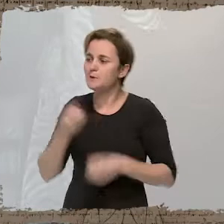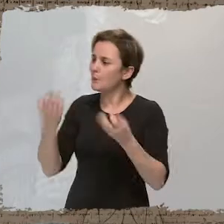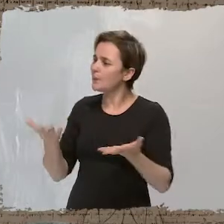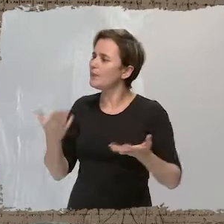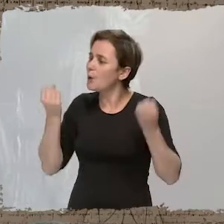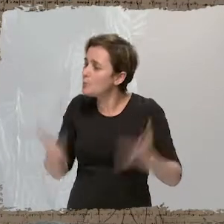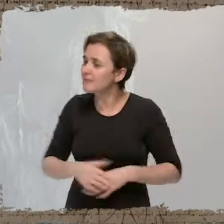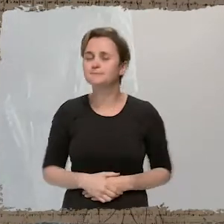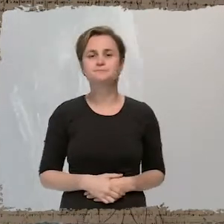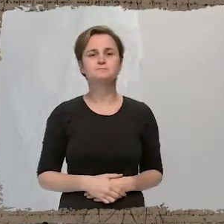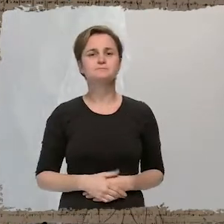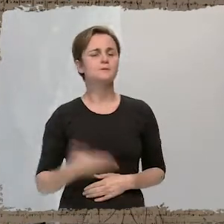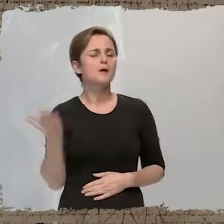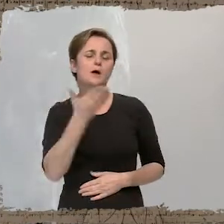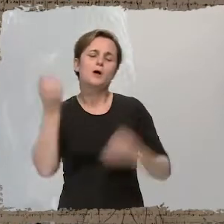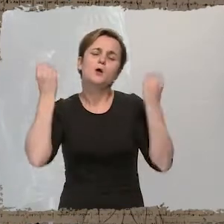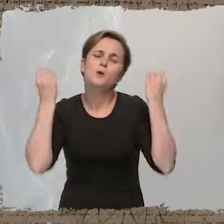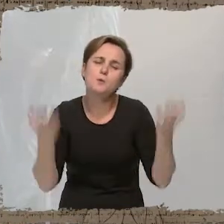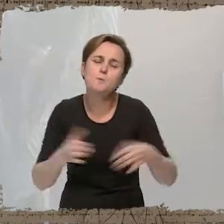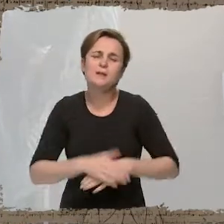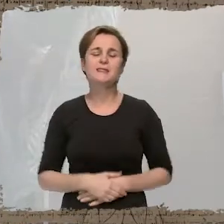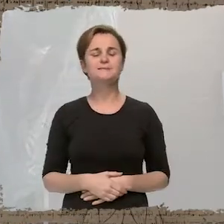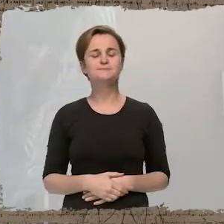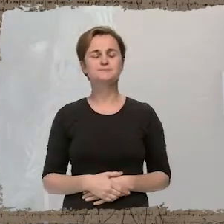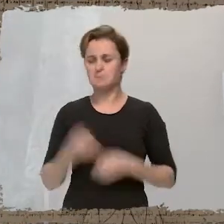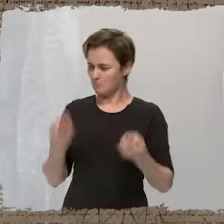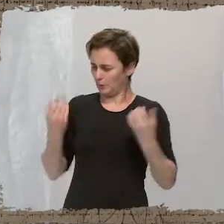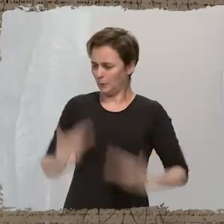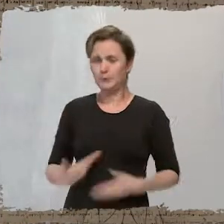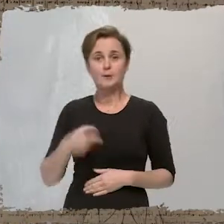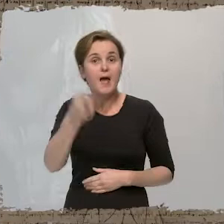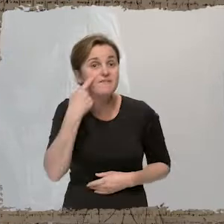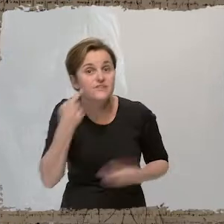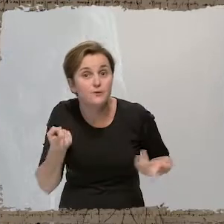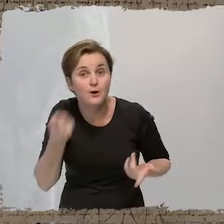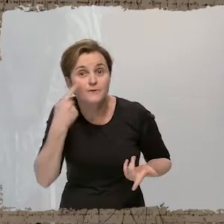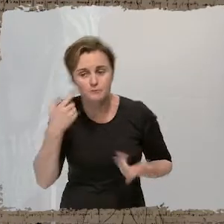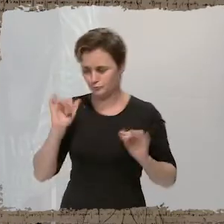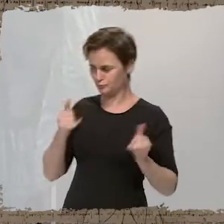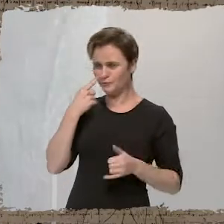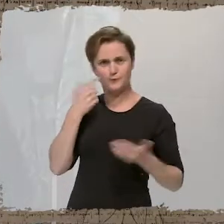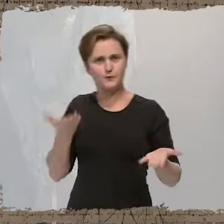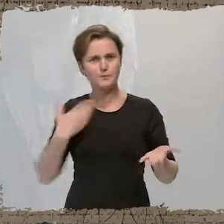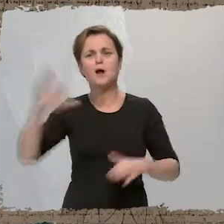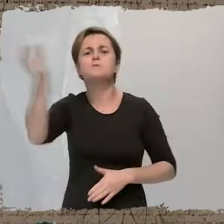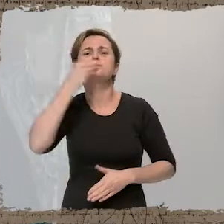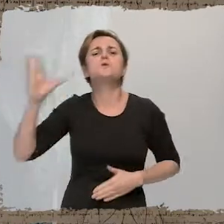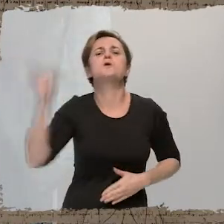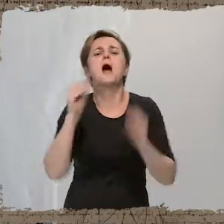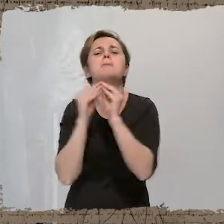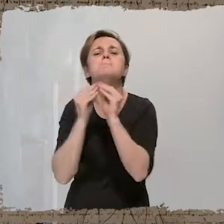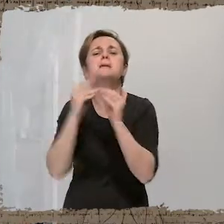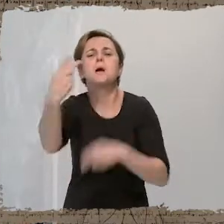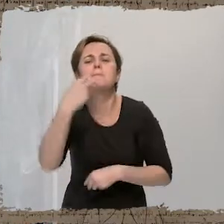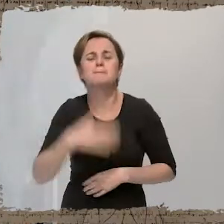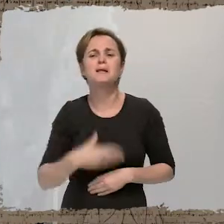buenos días señora cómo está buenos días cómo anda muy bien muy bien acá yo también quería estamos en vivo acá